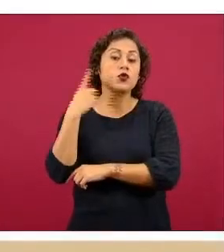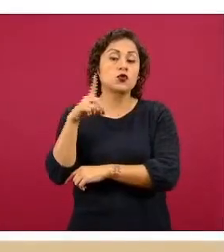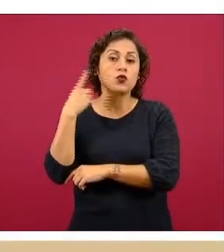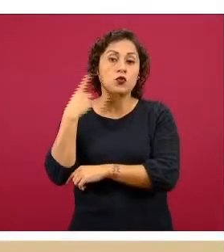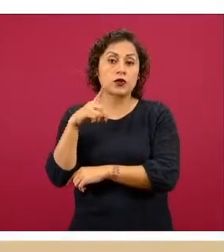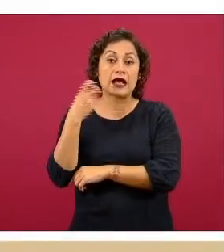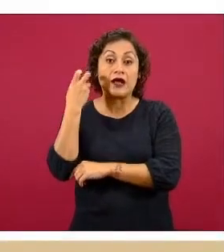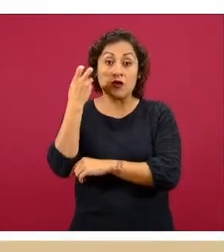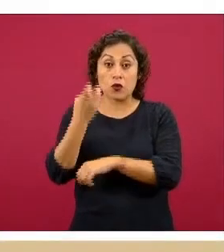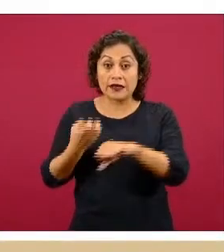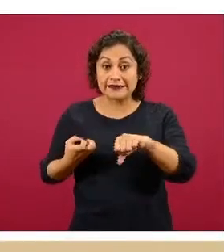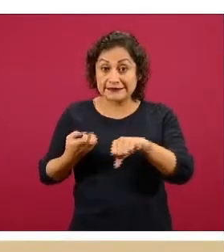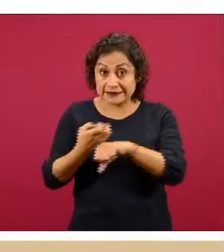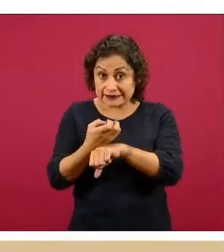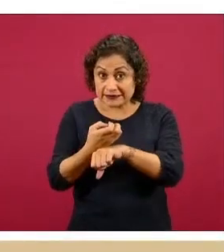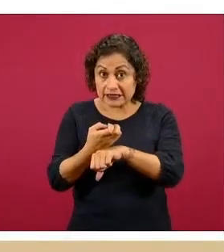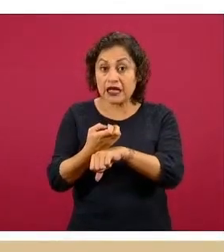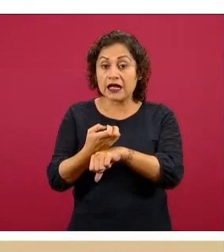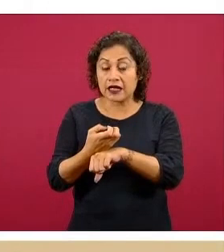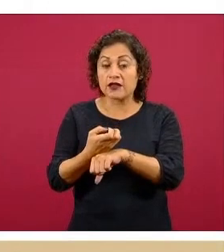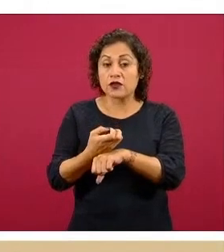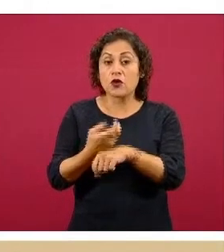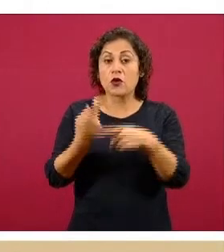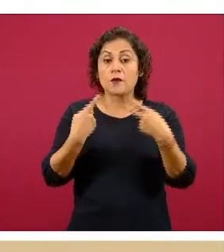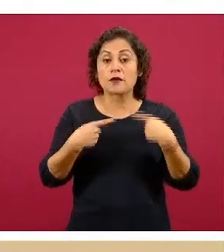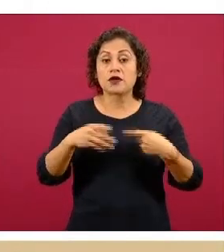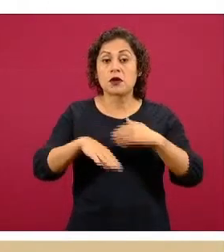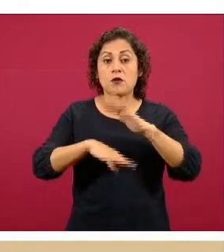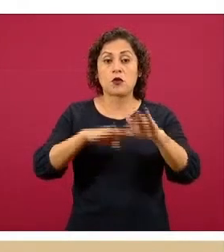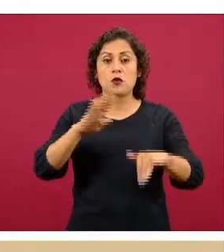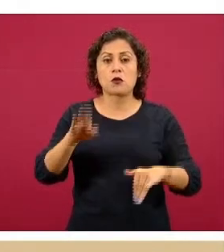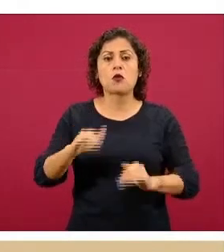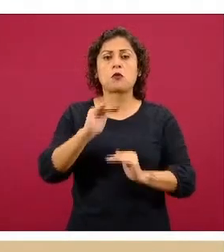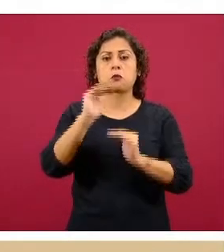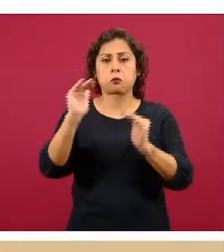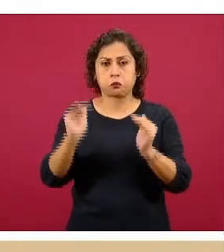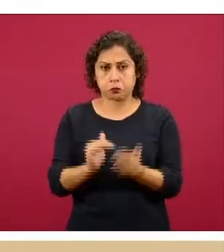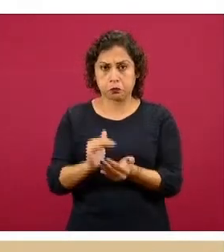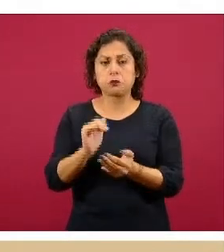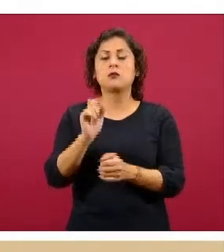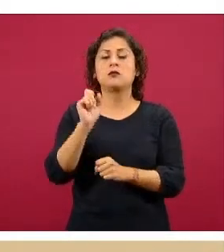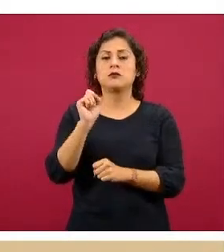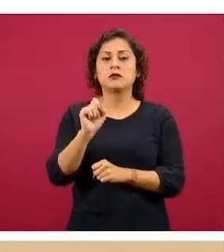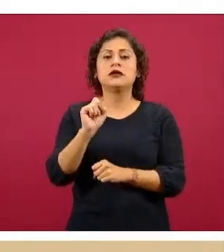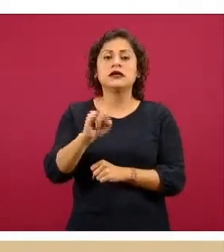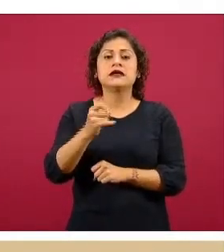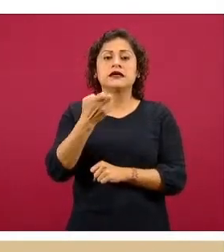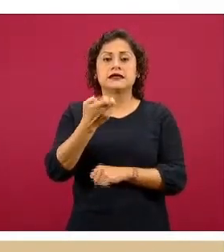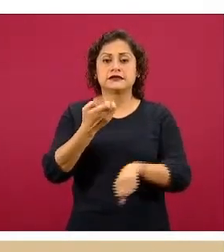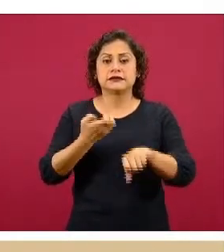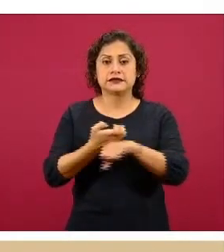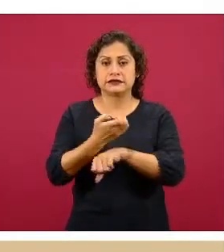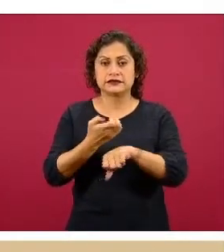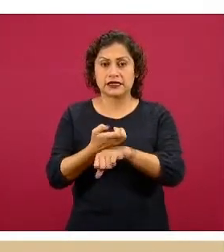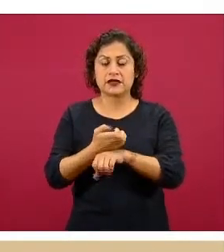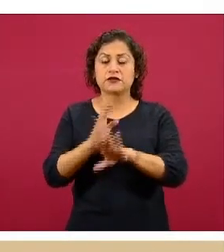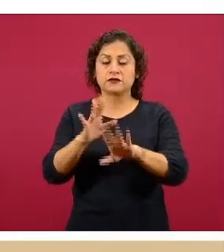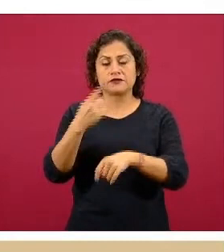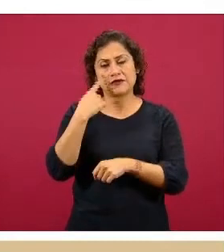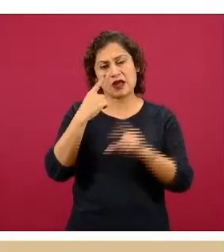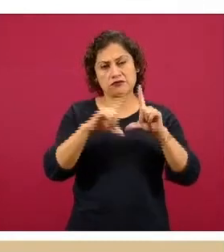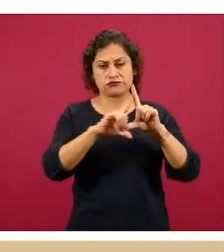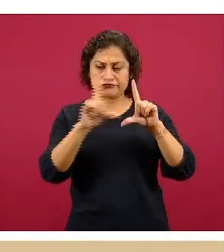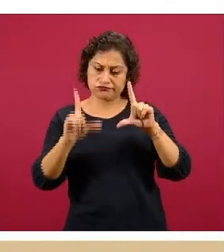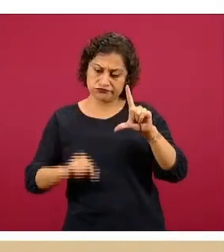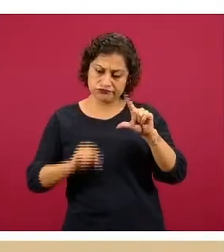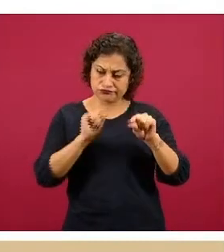sido de los estados con menor exceso de mortalidad. Es un estado en donde, ¿por qué algunos estados tienen esta